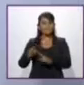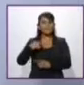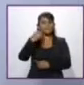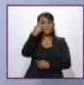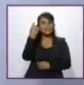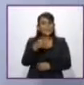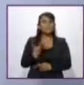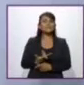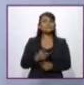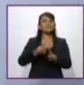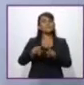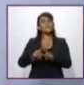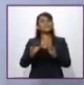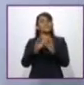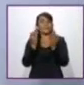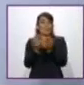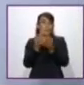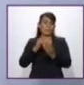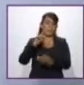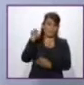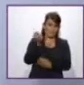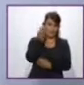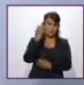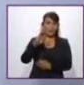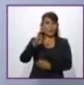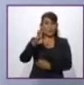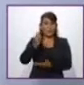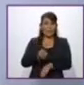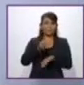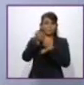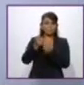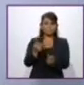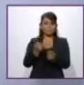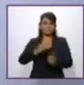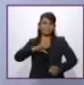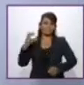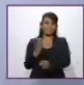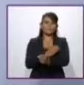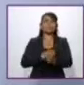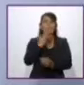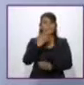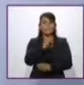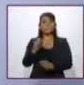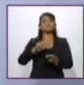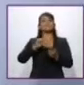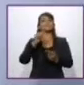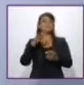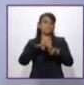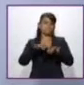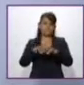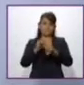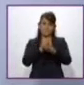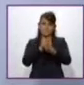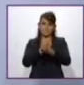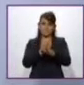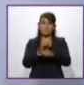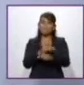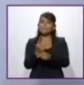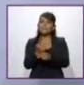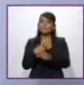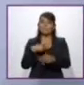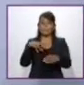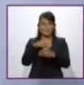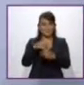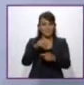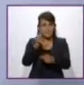las diferentes herramientas como técnica en ventas, empoderamiento, habilidades digitales, porque una verdadera inclusión es